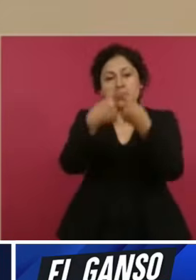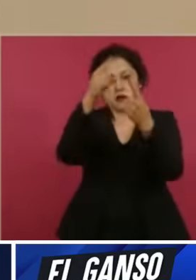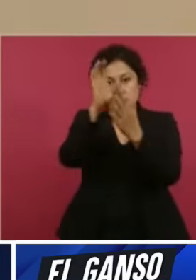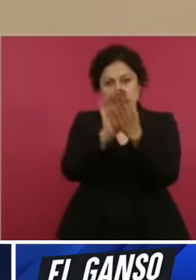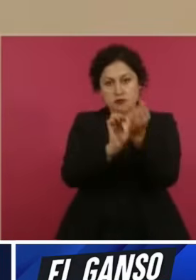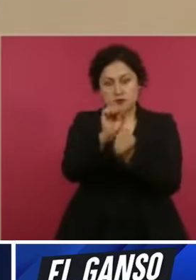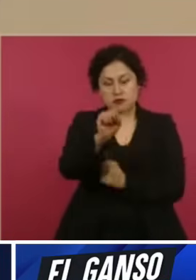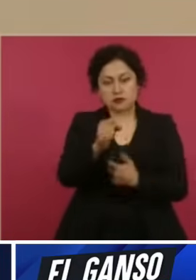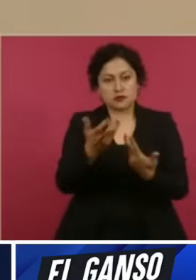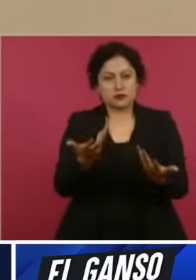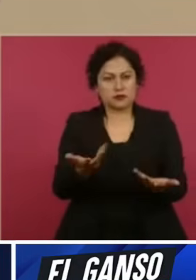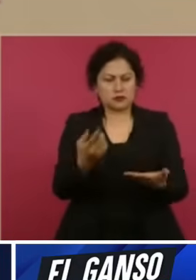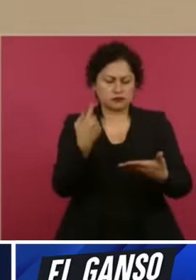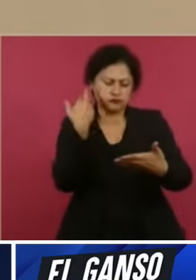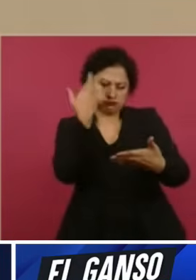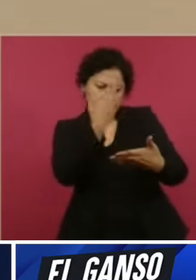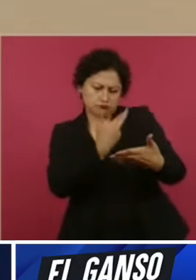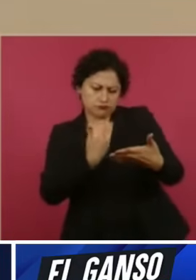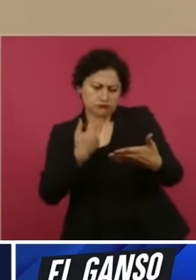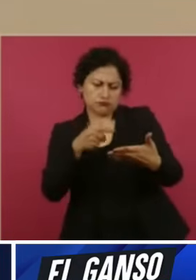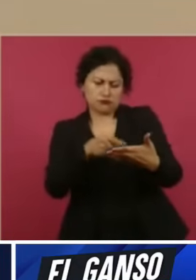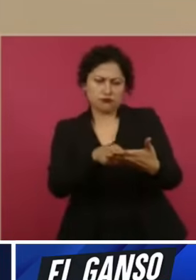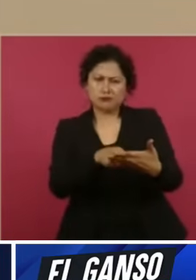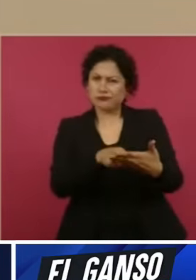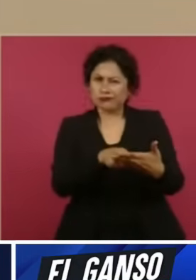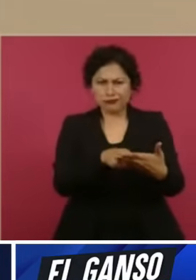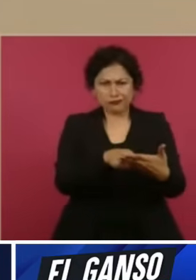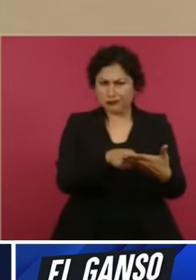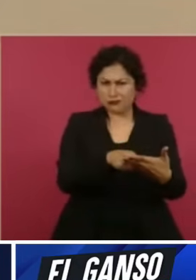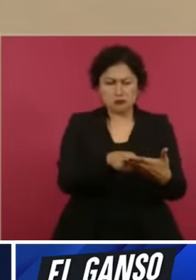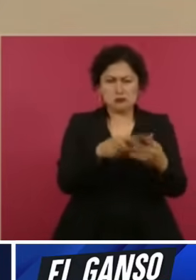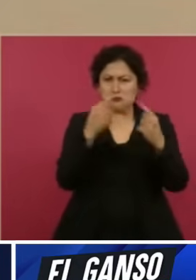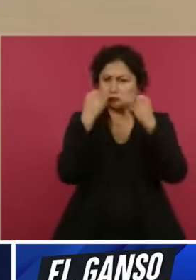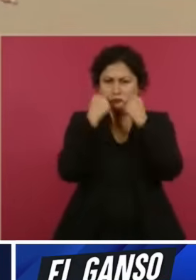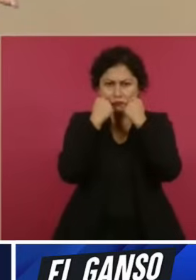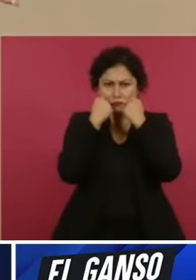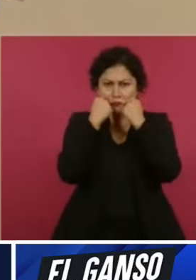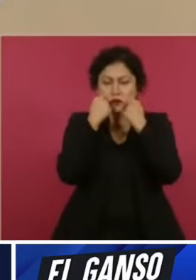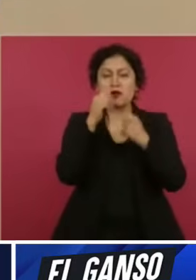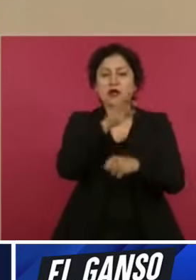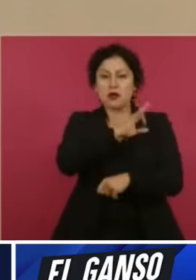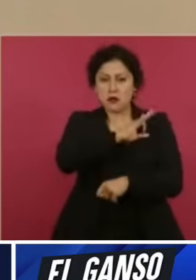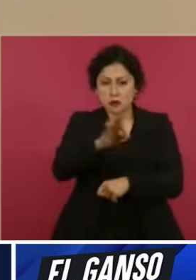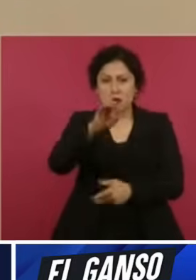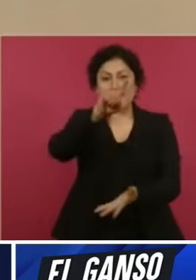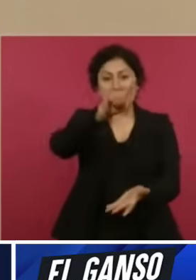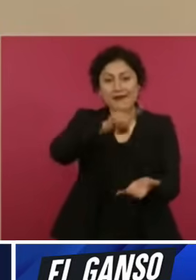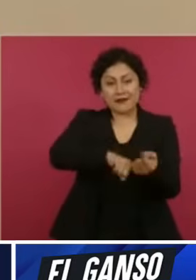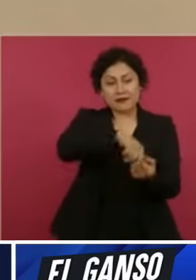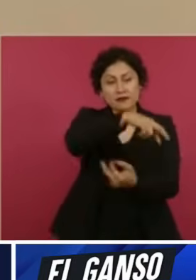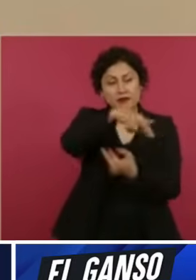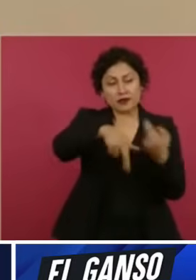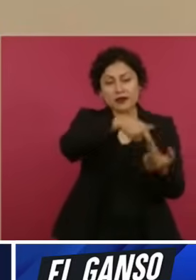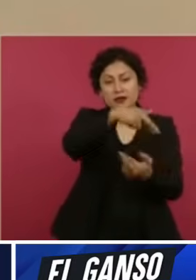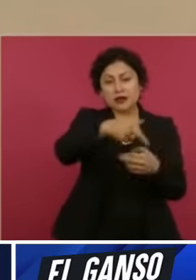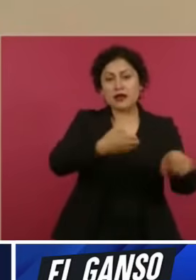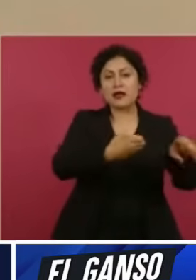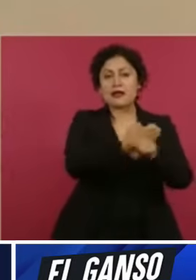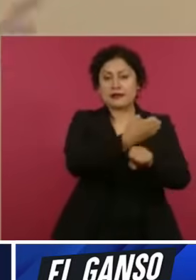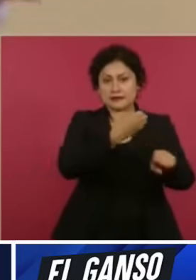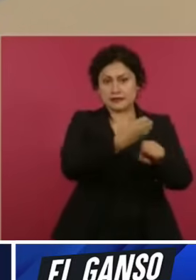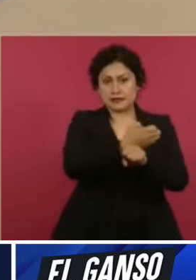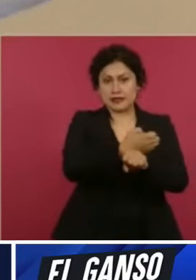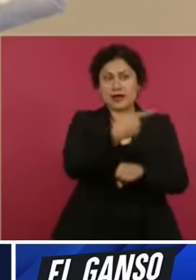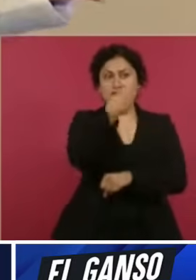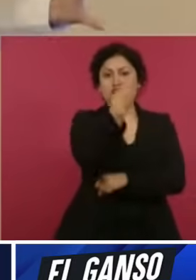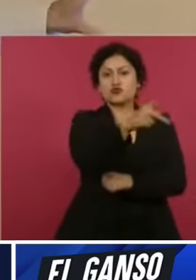sí se puede proceder penalmente contra el fiscal por delitos del fuero local como lo marca la Constitución de